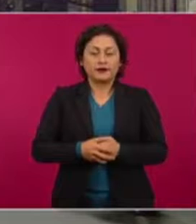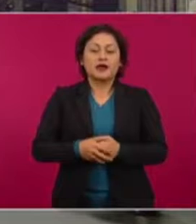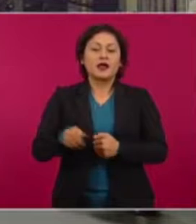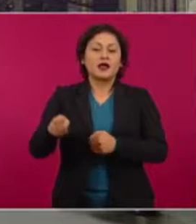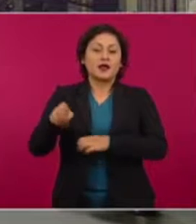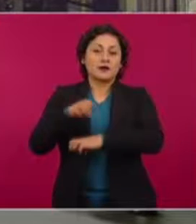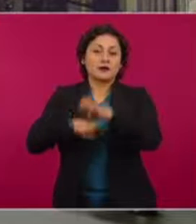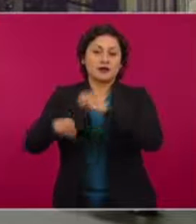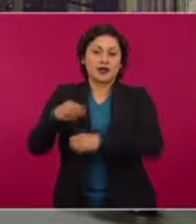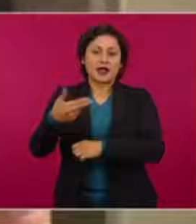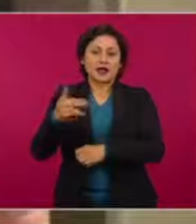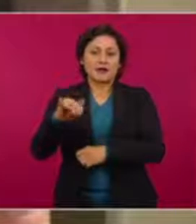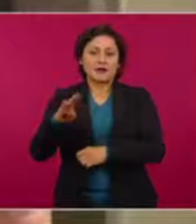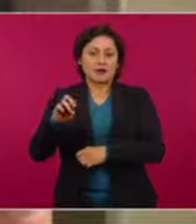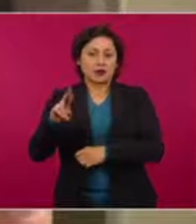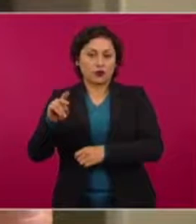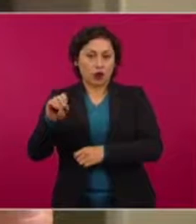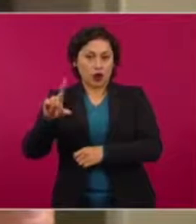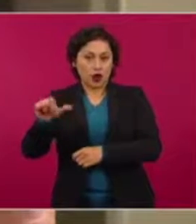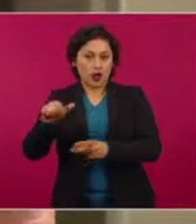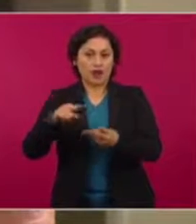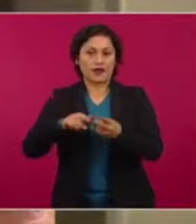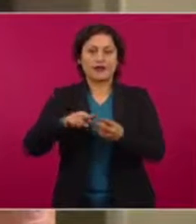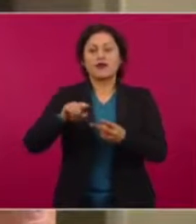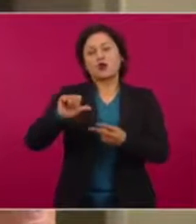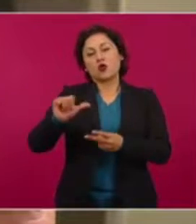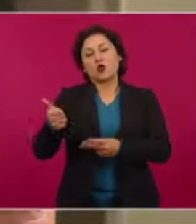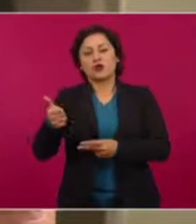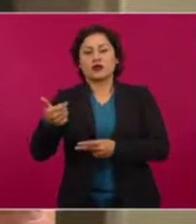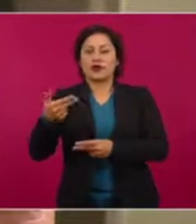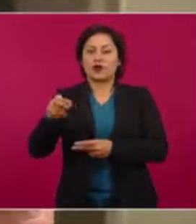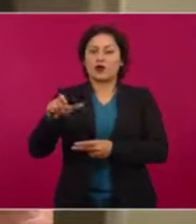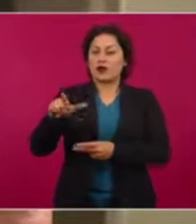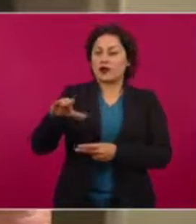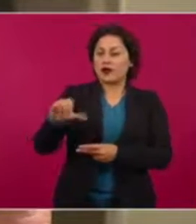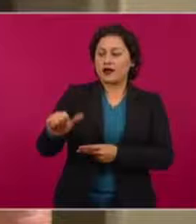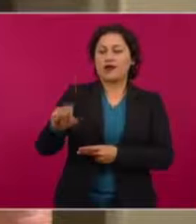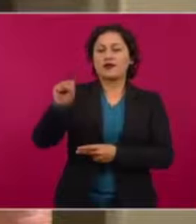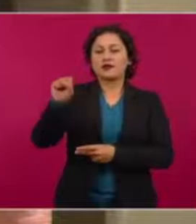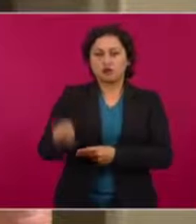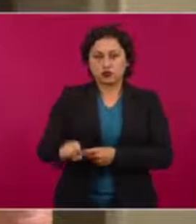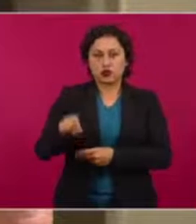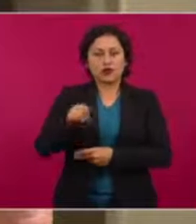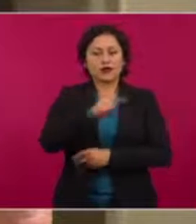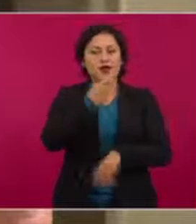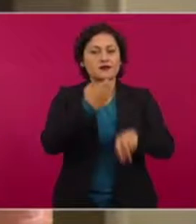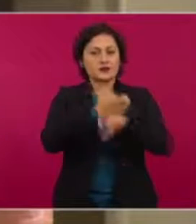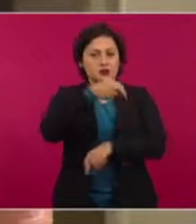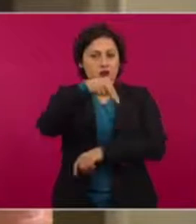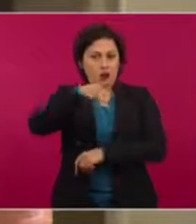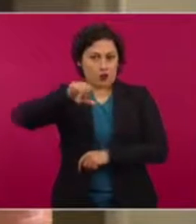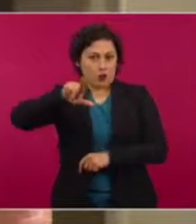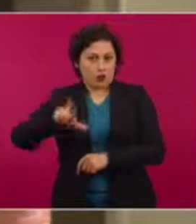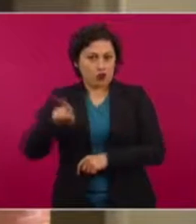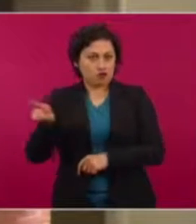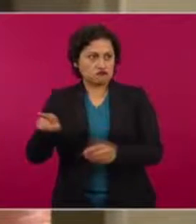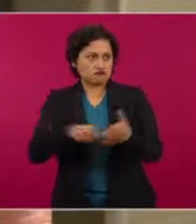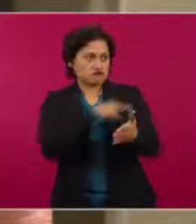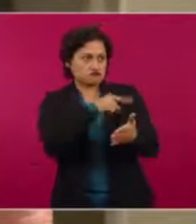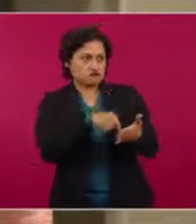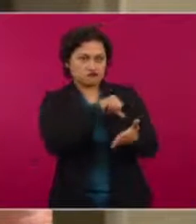Iberdrola y Eólica del Sur en Nuevo León. Entonces yo le quiero